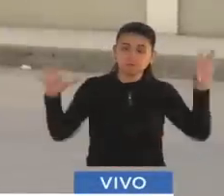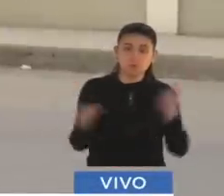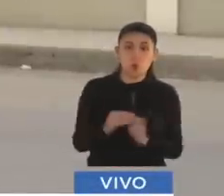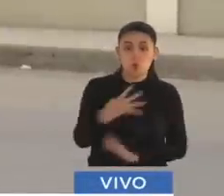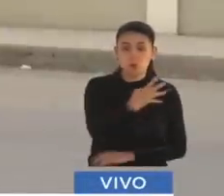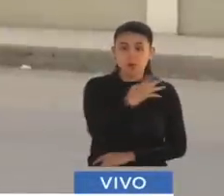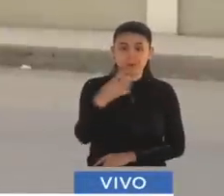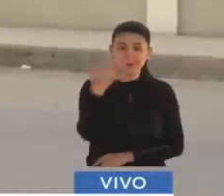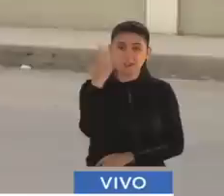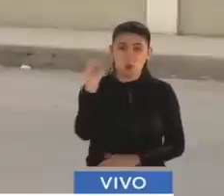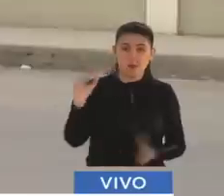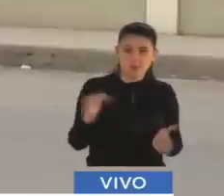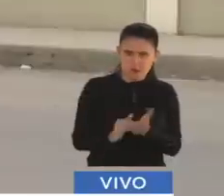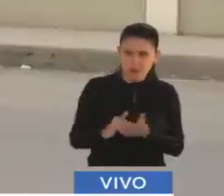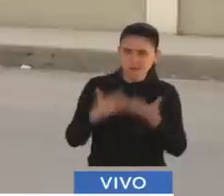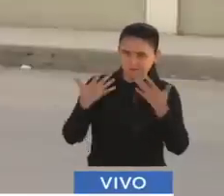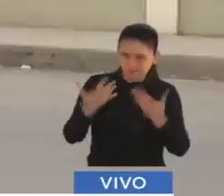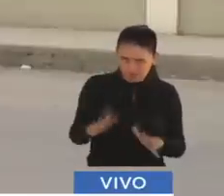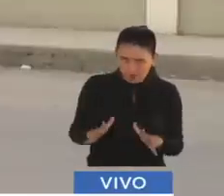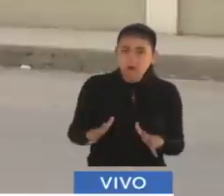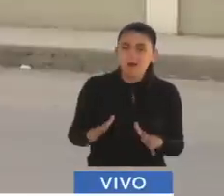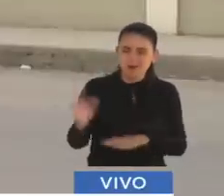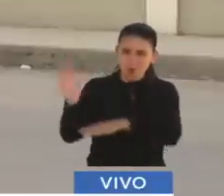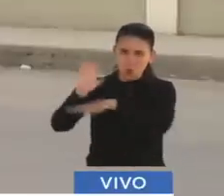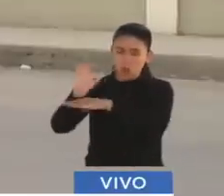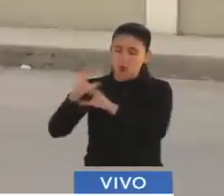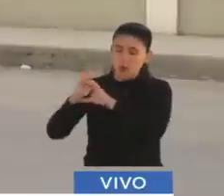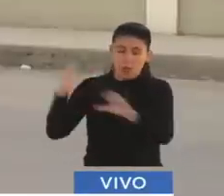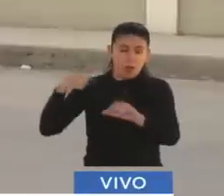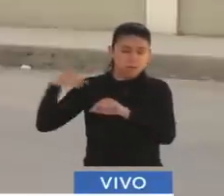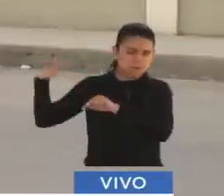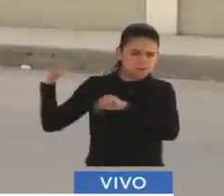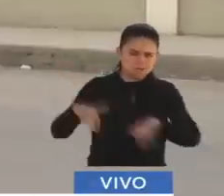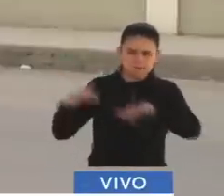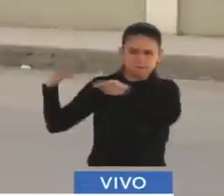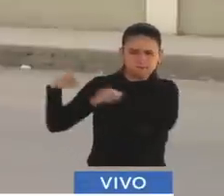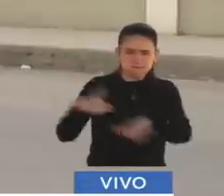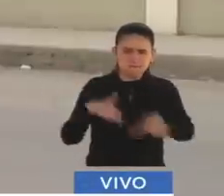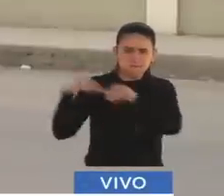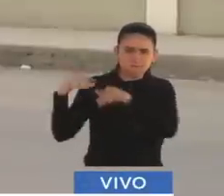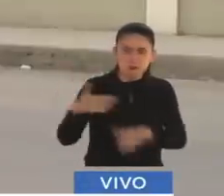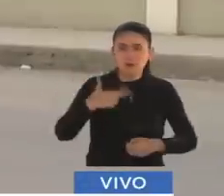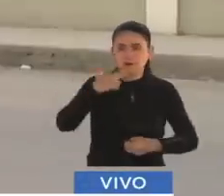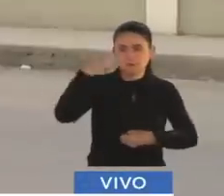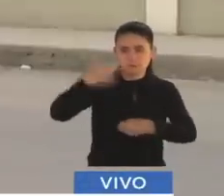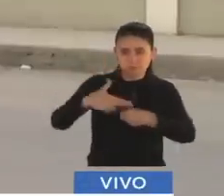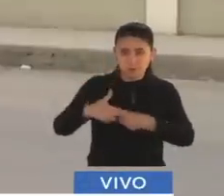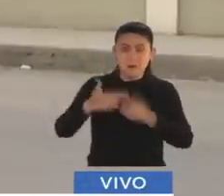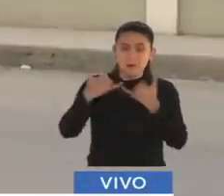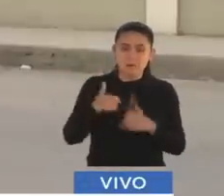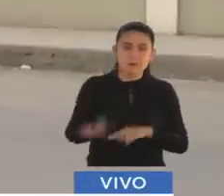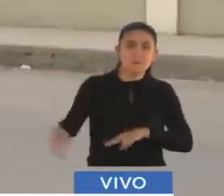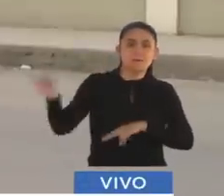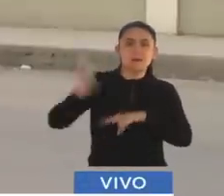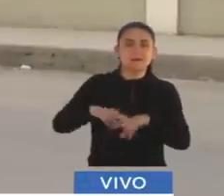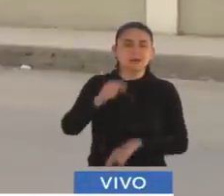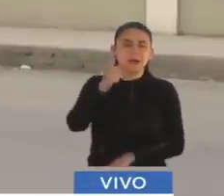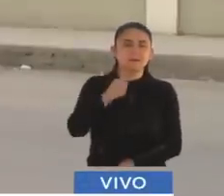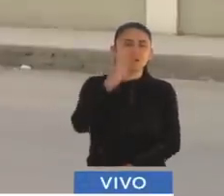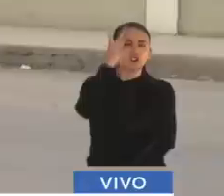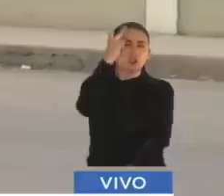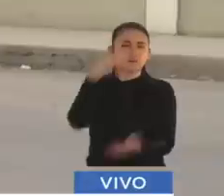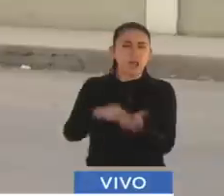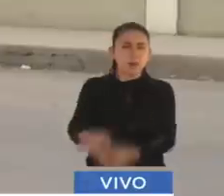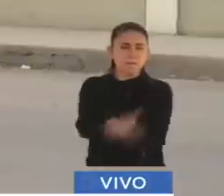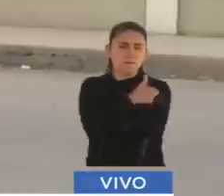450.000 galones que llegaron en las últimas horas procedentes de Ecuador, subirían o ascenderían casi a 2.000 millones los galones de combustible para